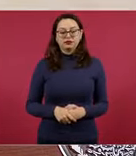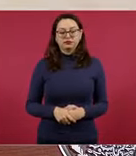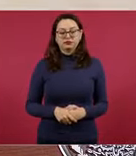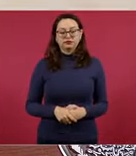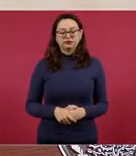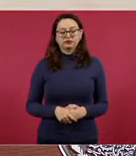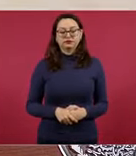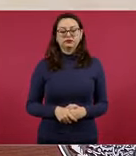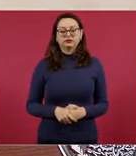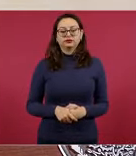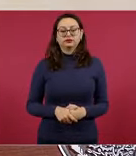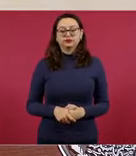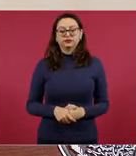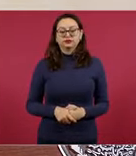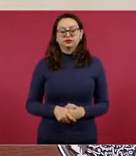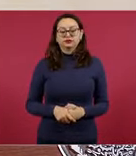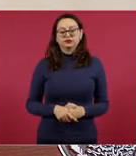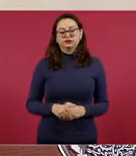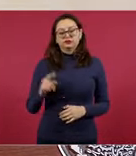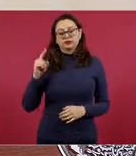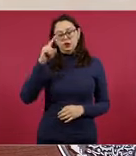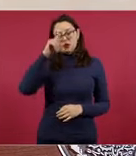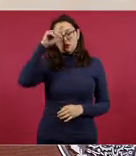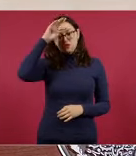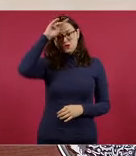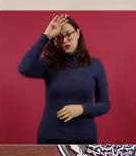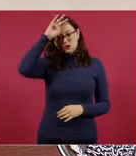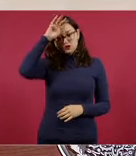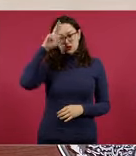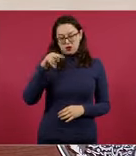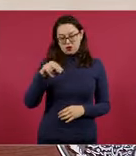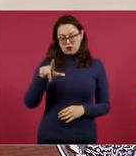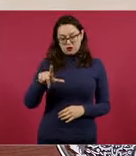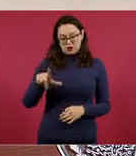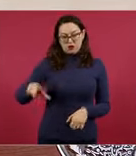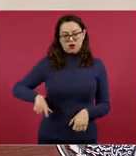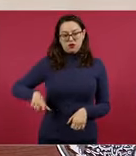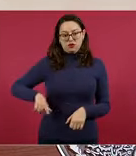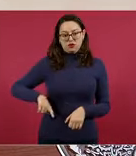el gobernador de Monterrey, de Nuevo León,